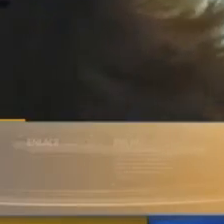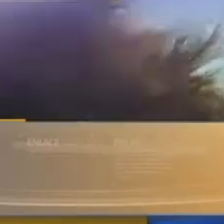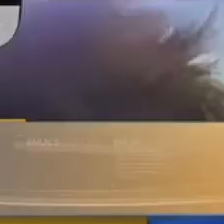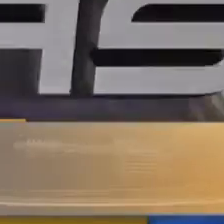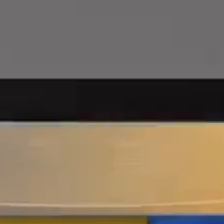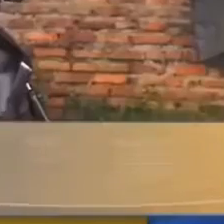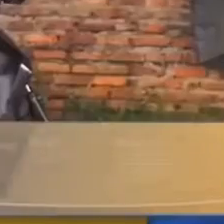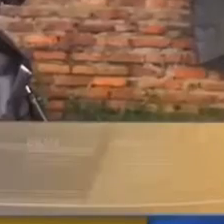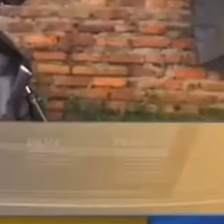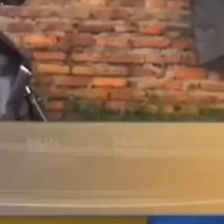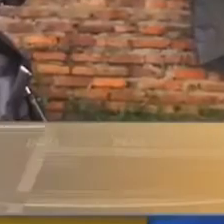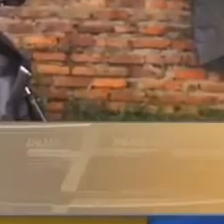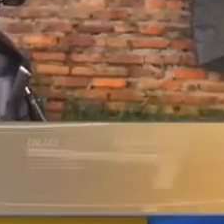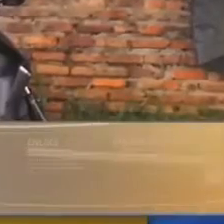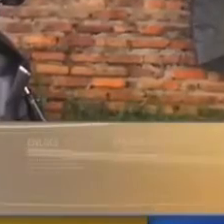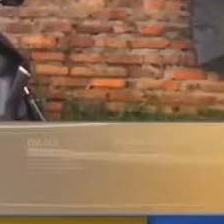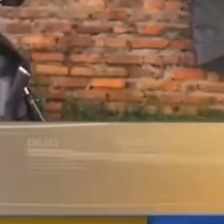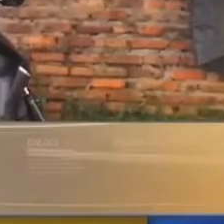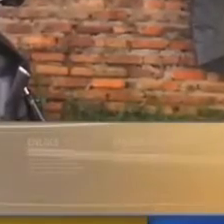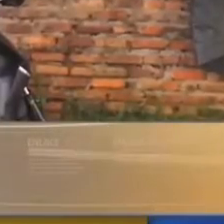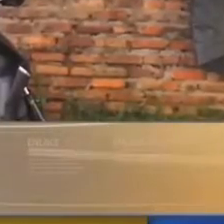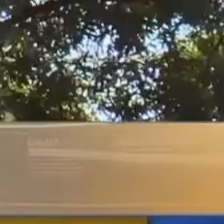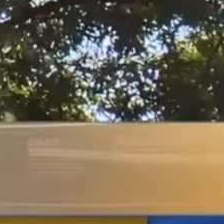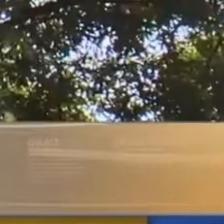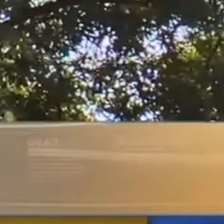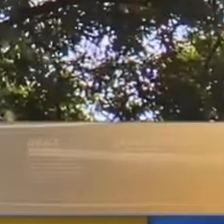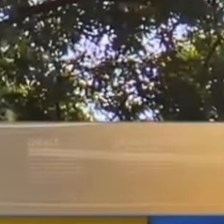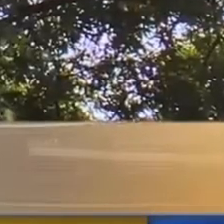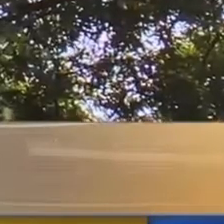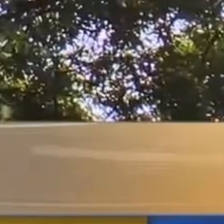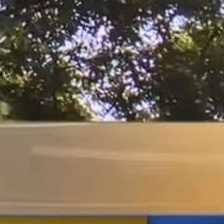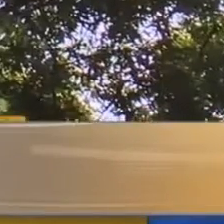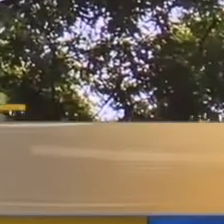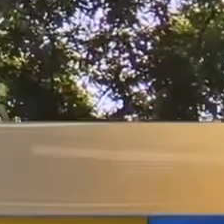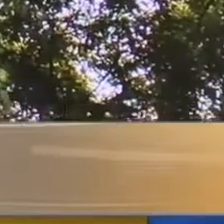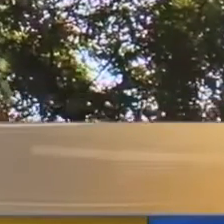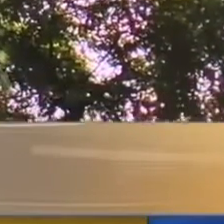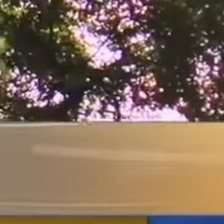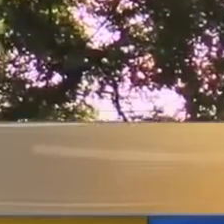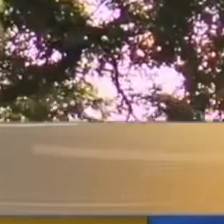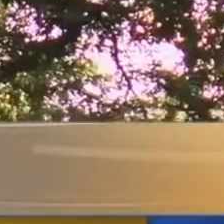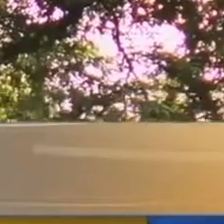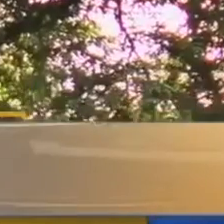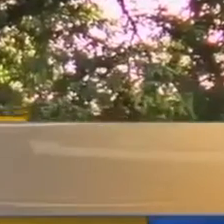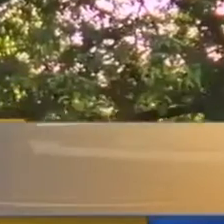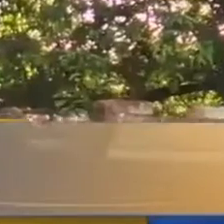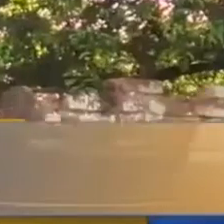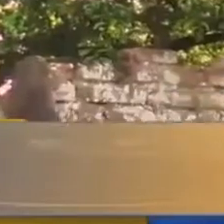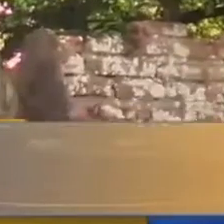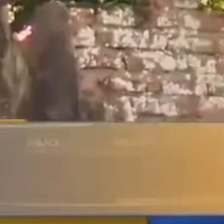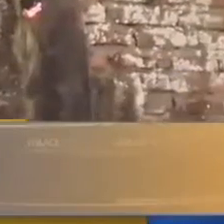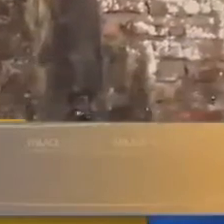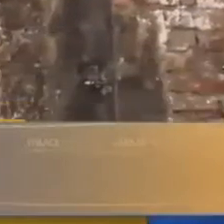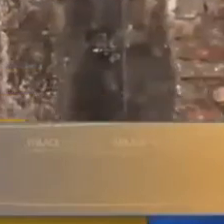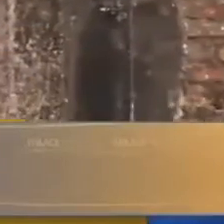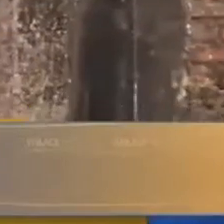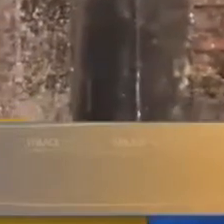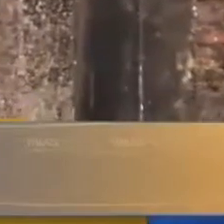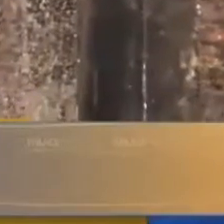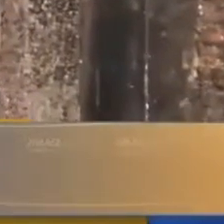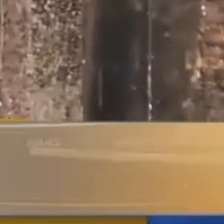de este caso. Habitantes del barrio Las Colmenas en la comuna 4 de la ciudad se encuentran preocupados por el abandono de una vivienda del sector. La